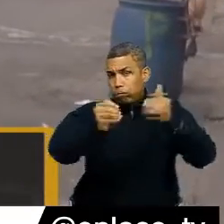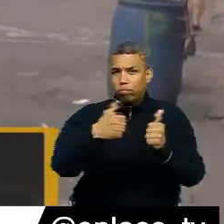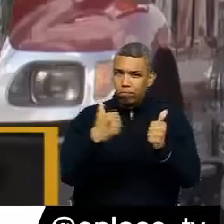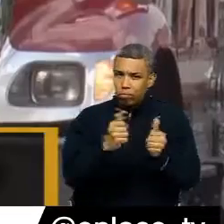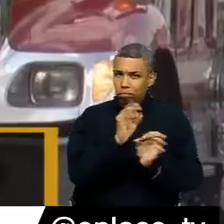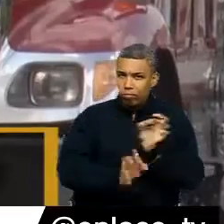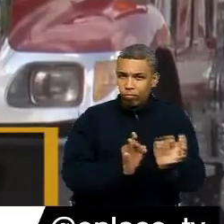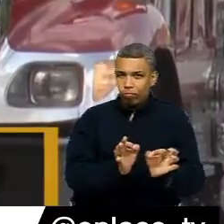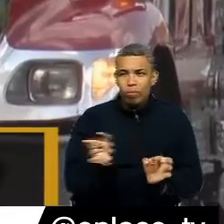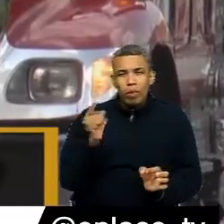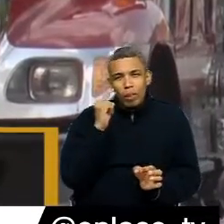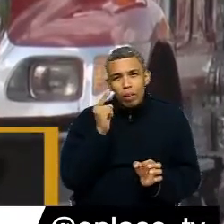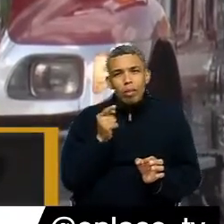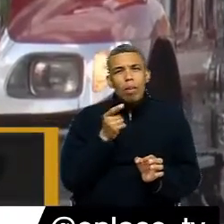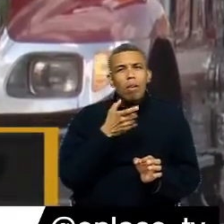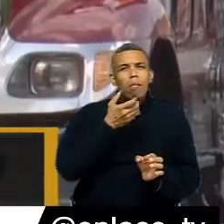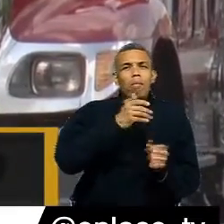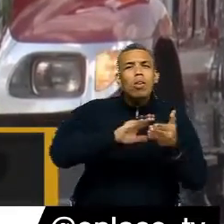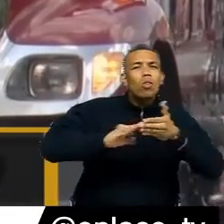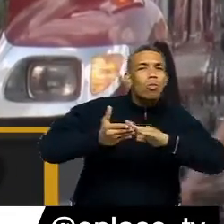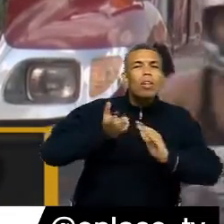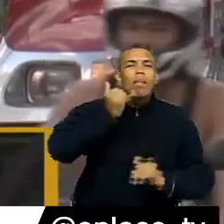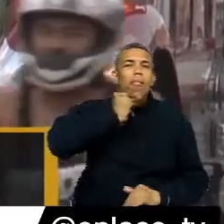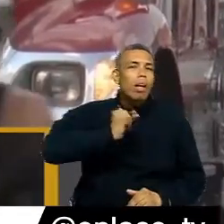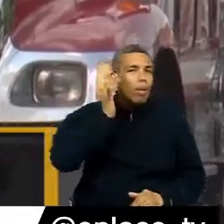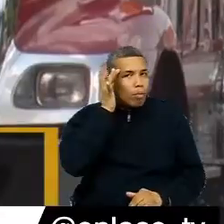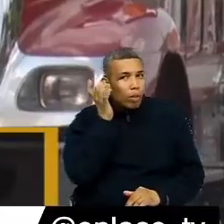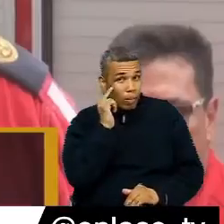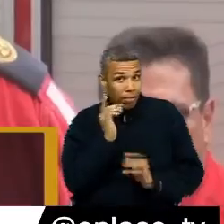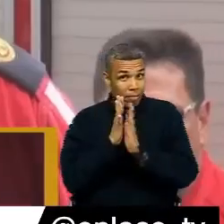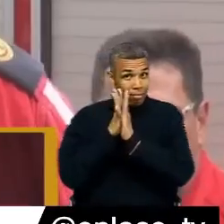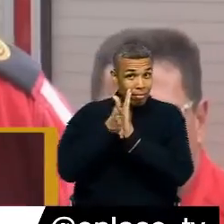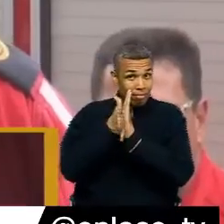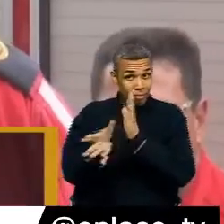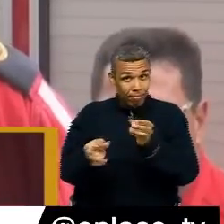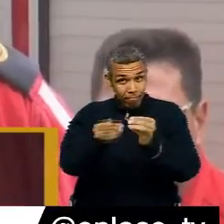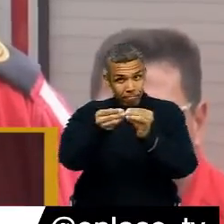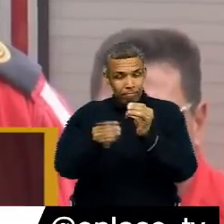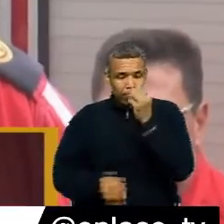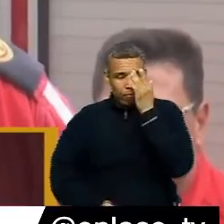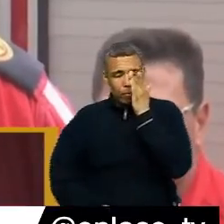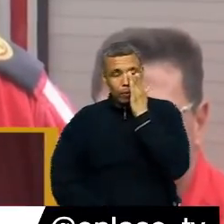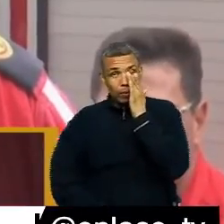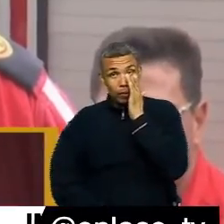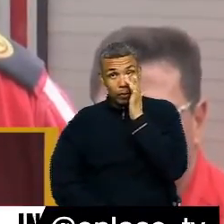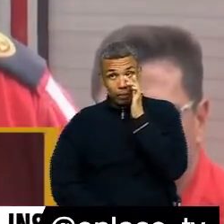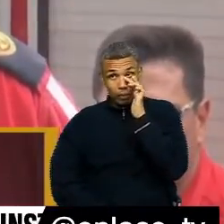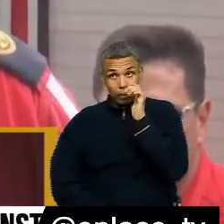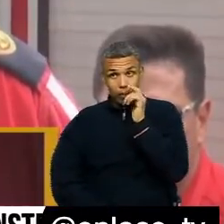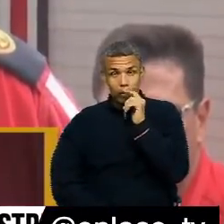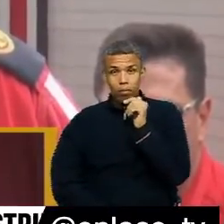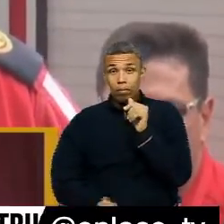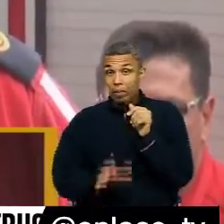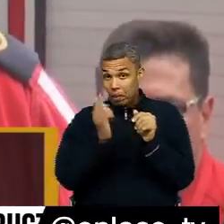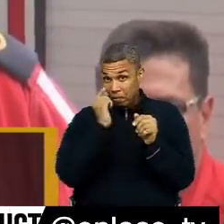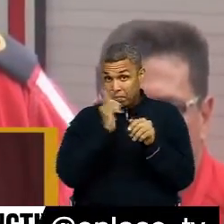más comunes cometidas por los ciudadanos en estas fechas. Estar muy pendiente de las tomas, no sobrecargarlas,